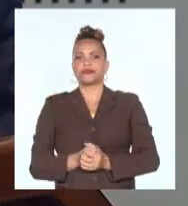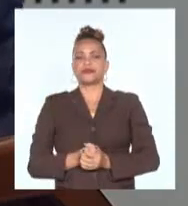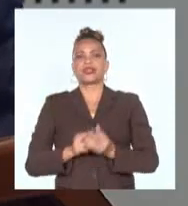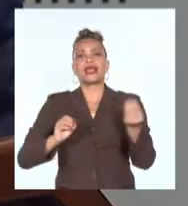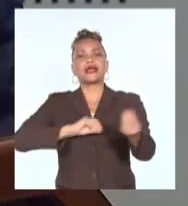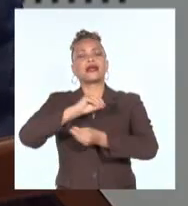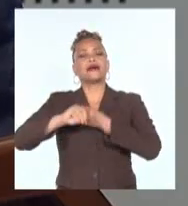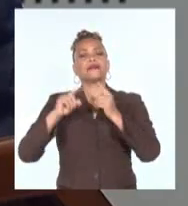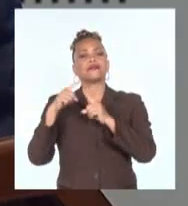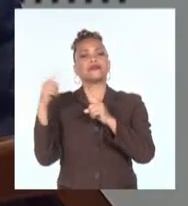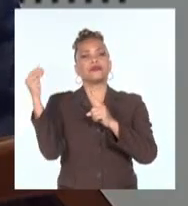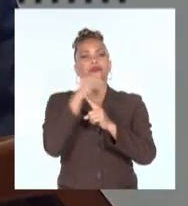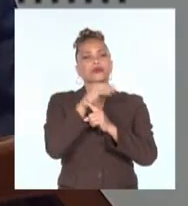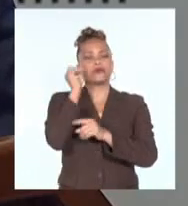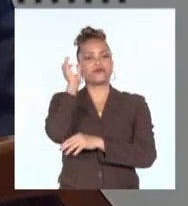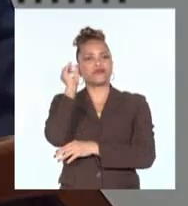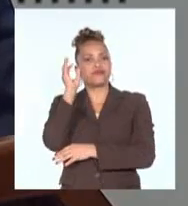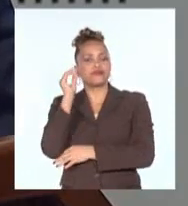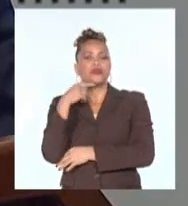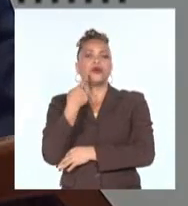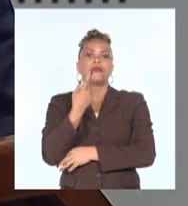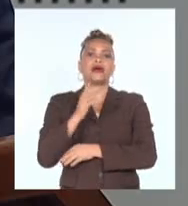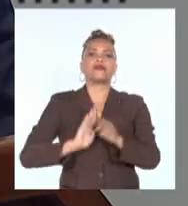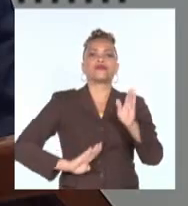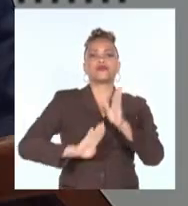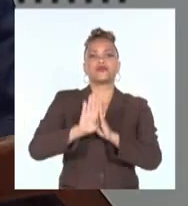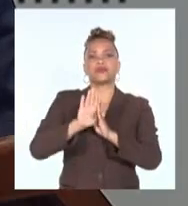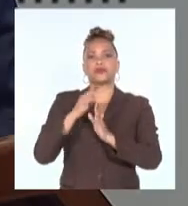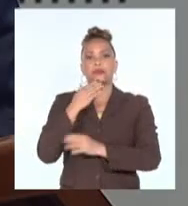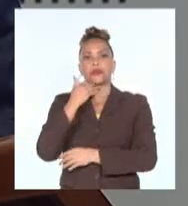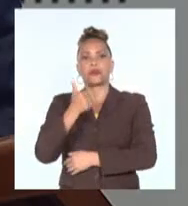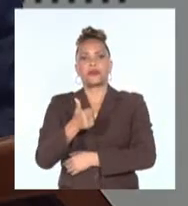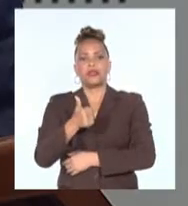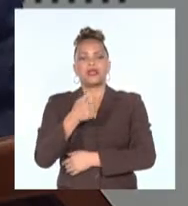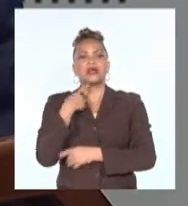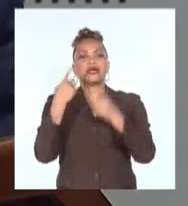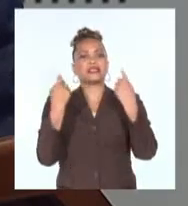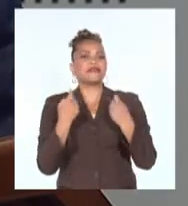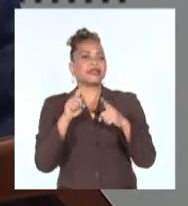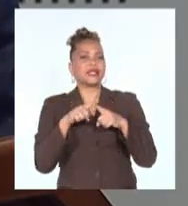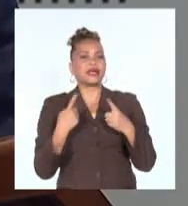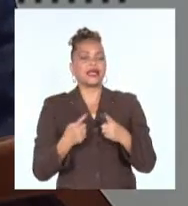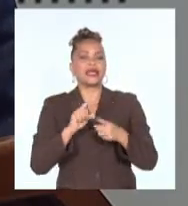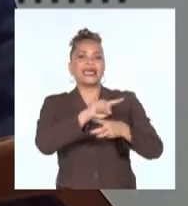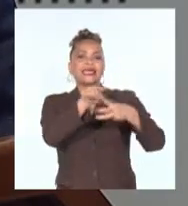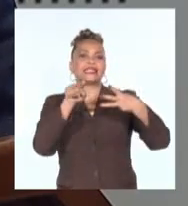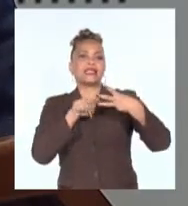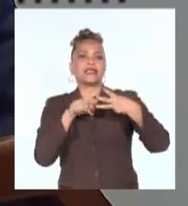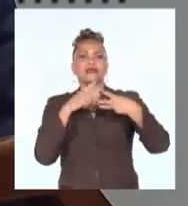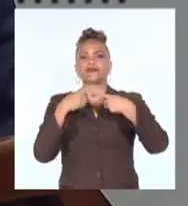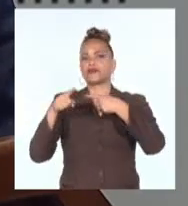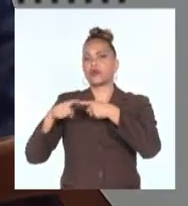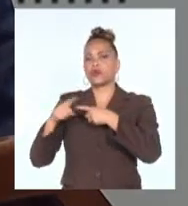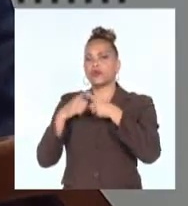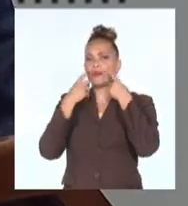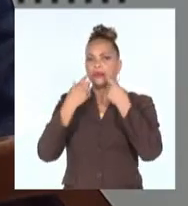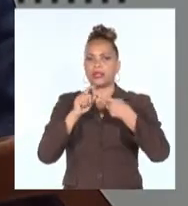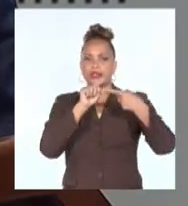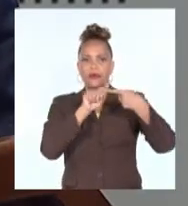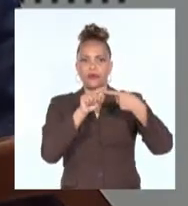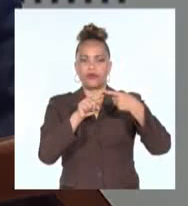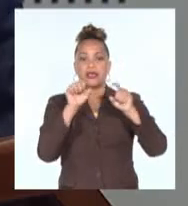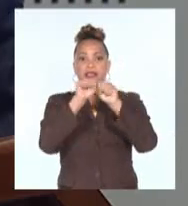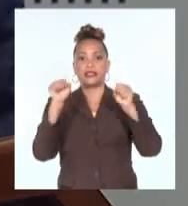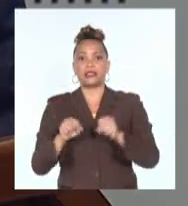tecnologías e innovaciones a escala para un desarrollo eficaz requieren tres elementos claves. Uno, sistema de